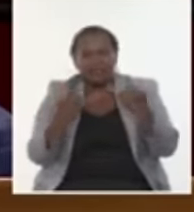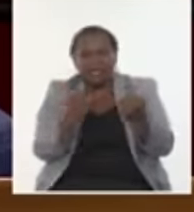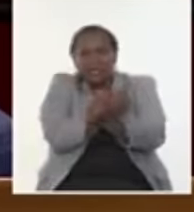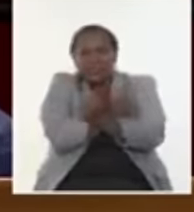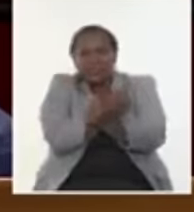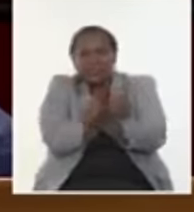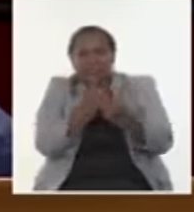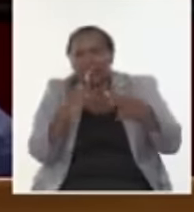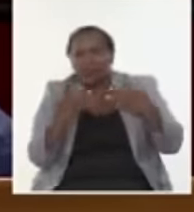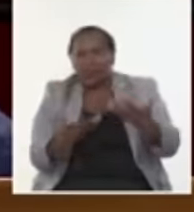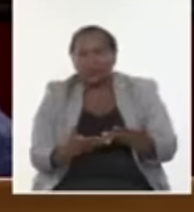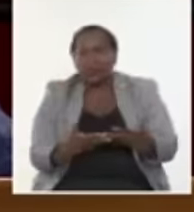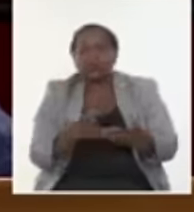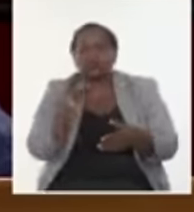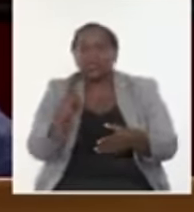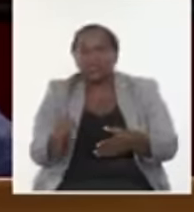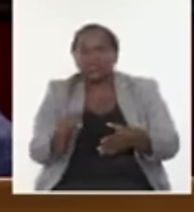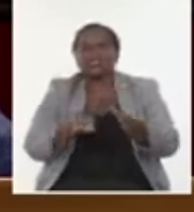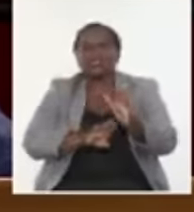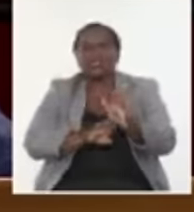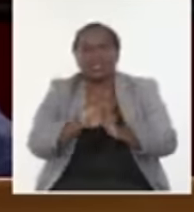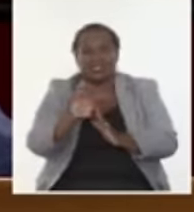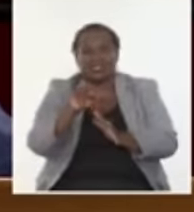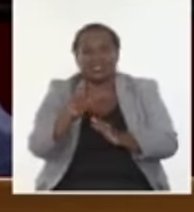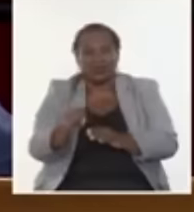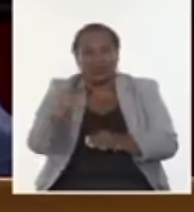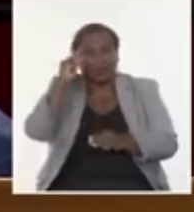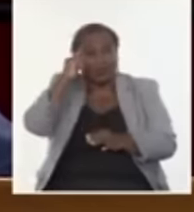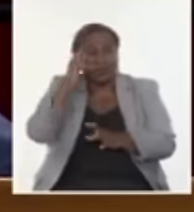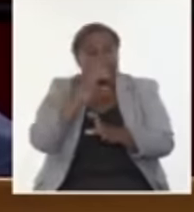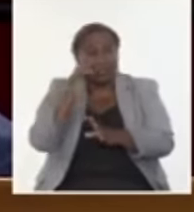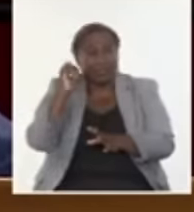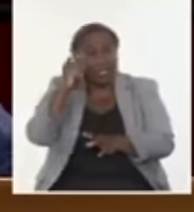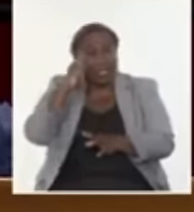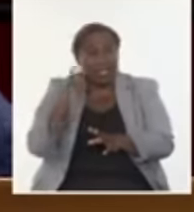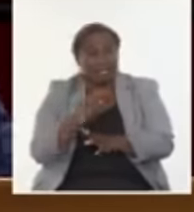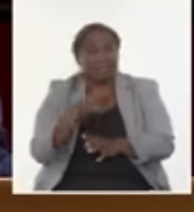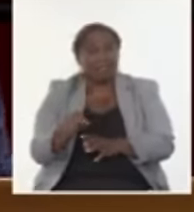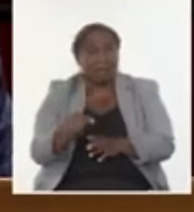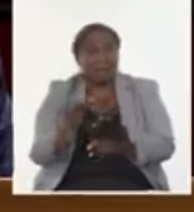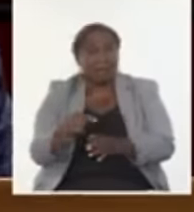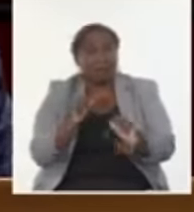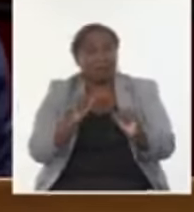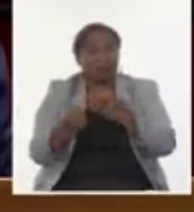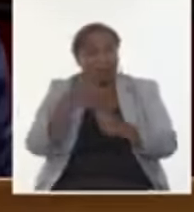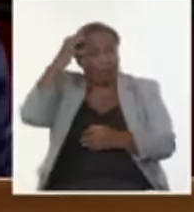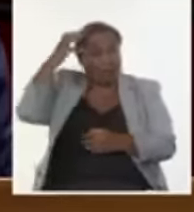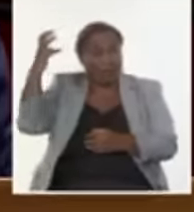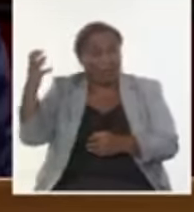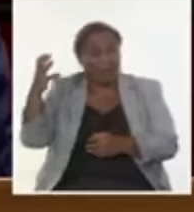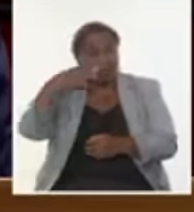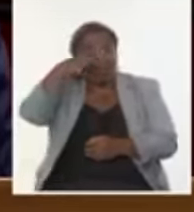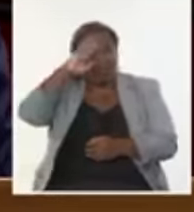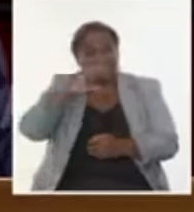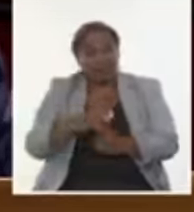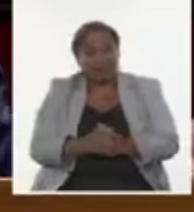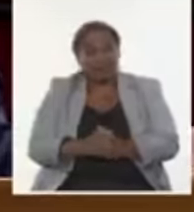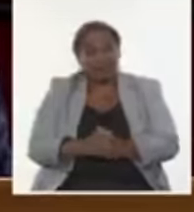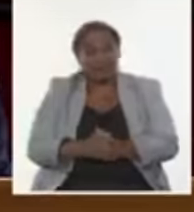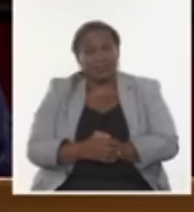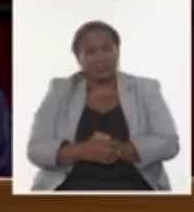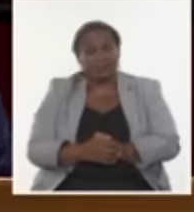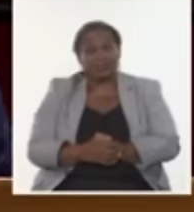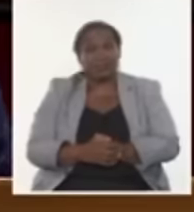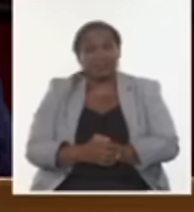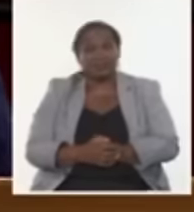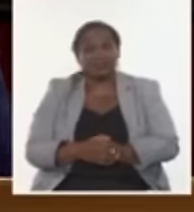que conducir el desarrollo de la inteligencia artificial con un control desde el gobierno en nuestro país. se